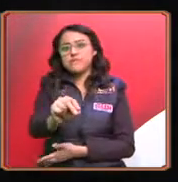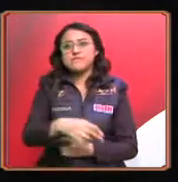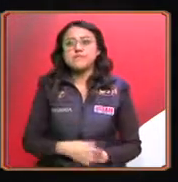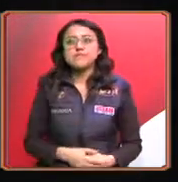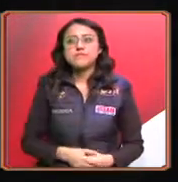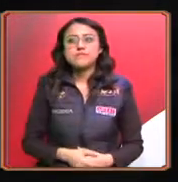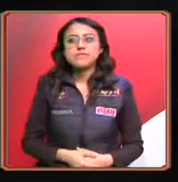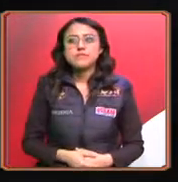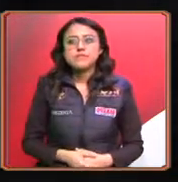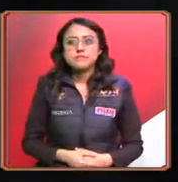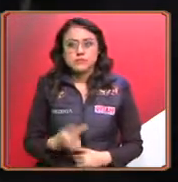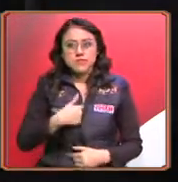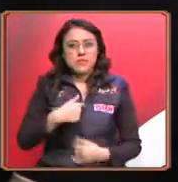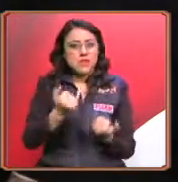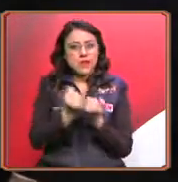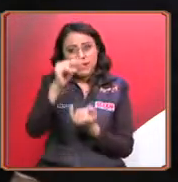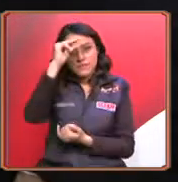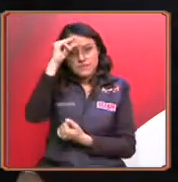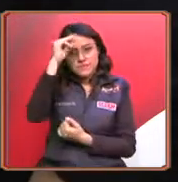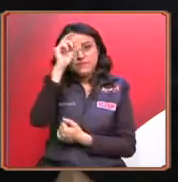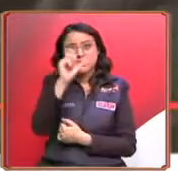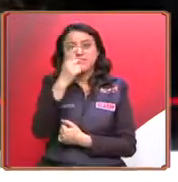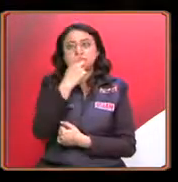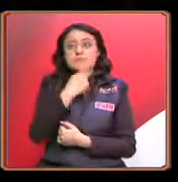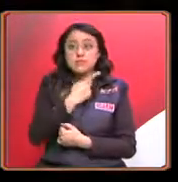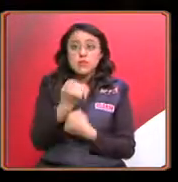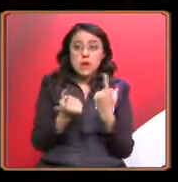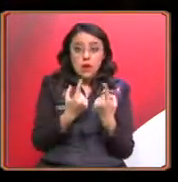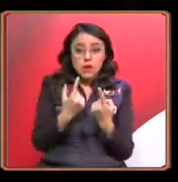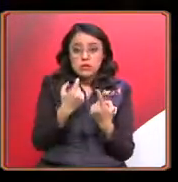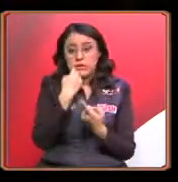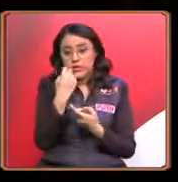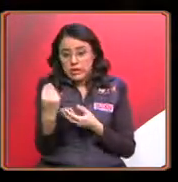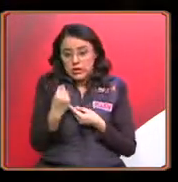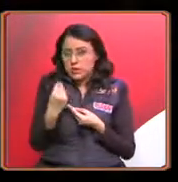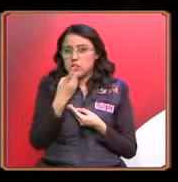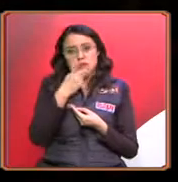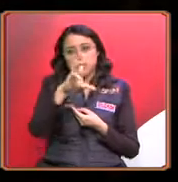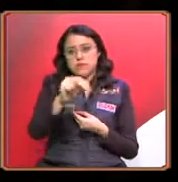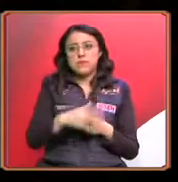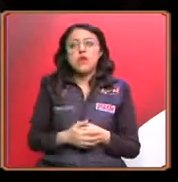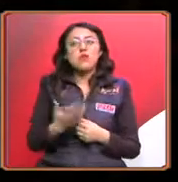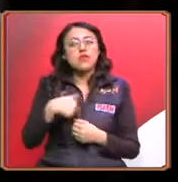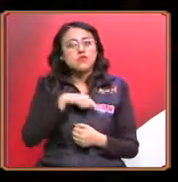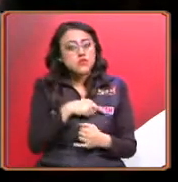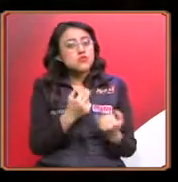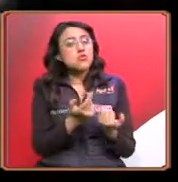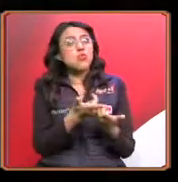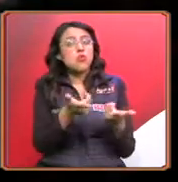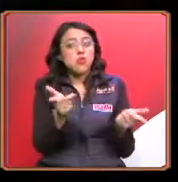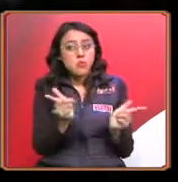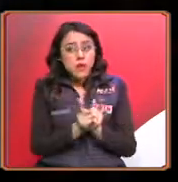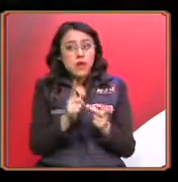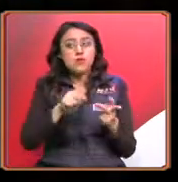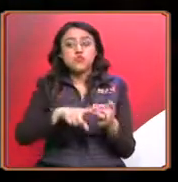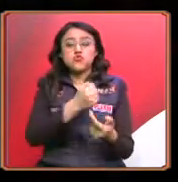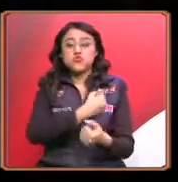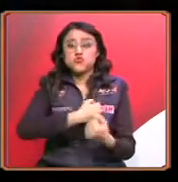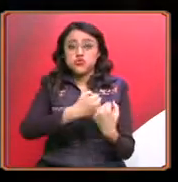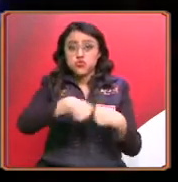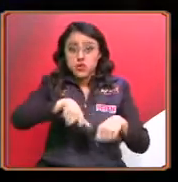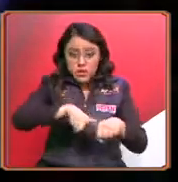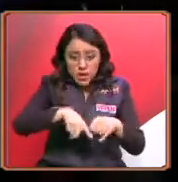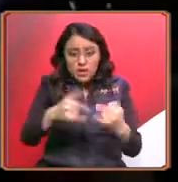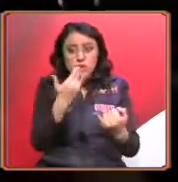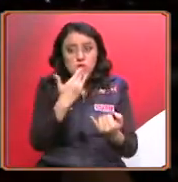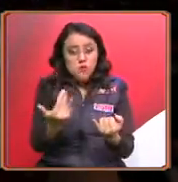y pues ser inteligentes al momento de que nos ofrezcan algo. Nosotros como gobierno, sociedad y apoyados por esta campaña